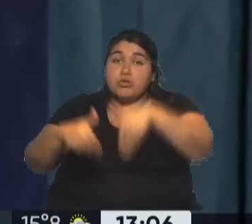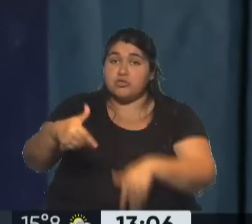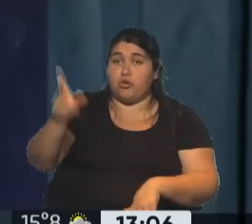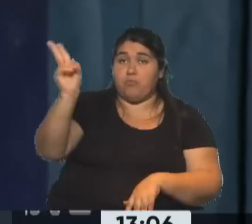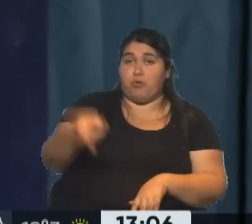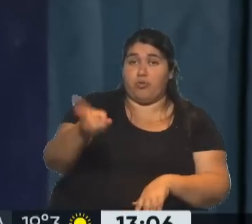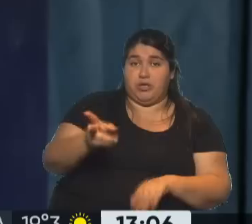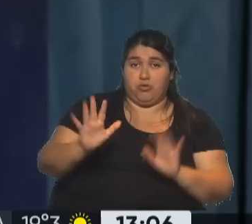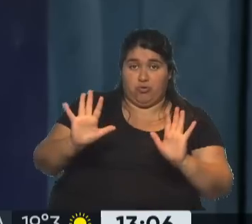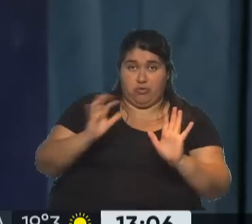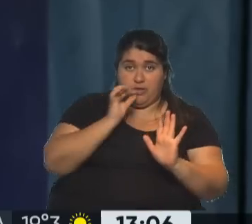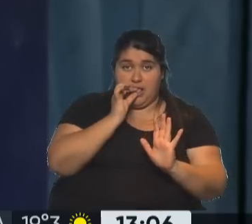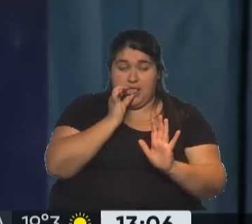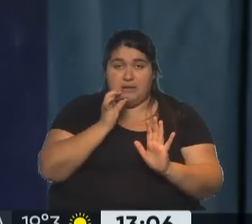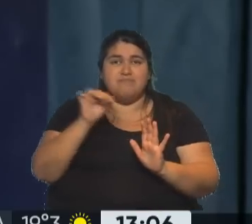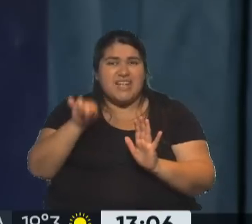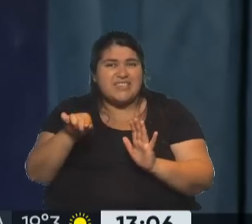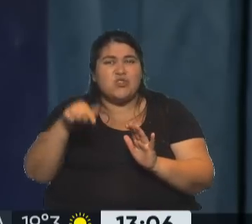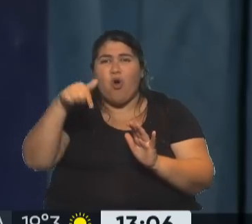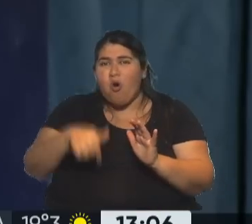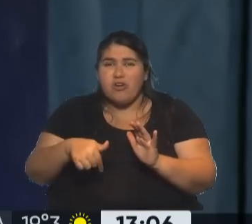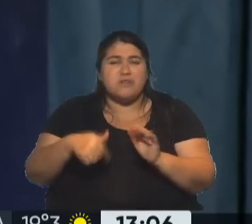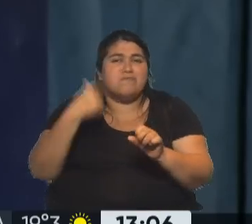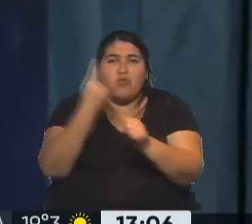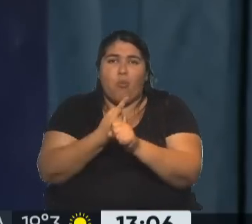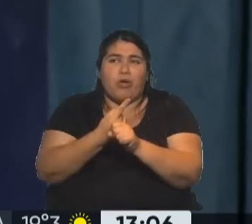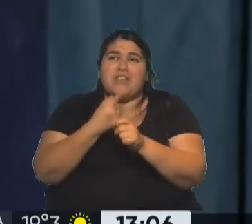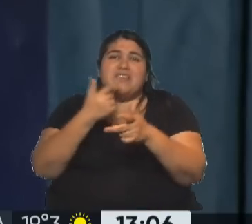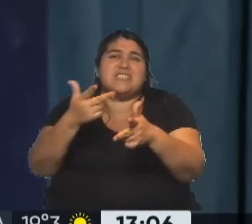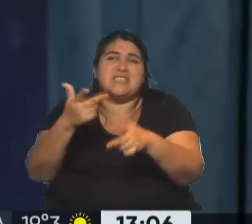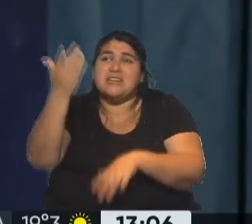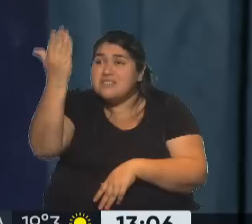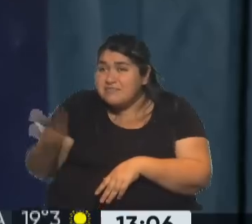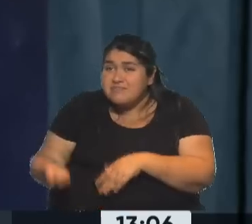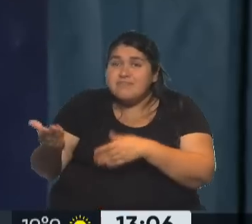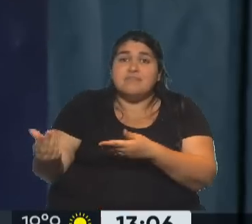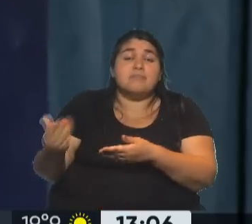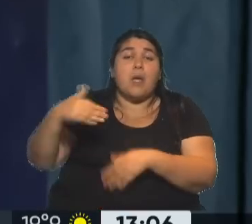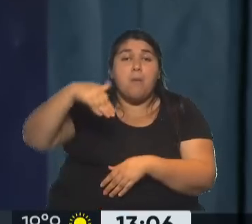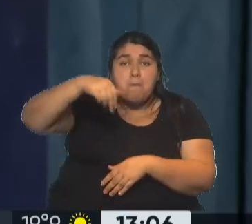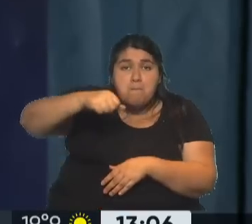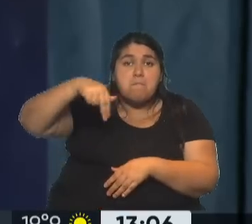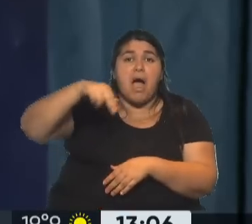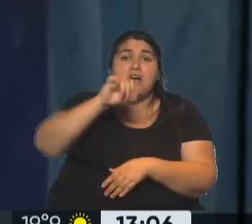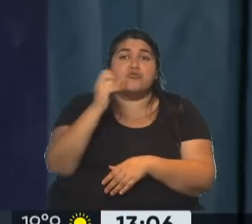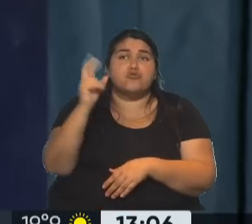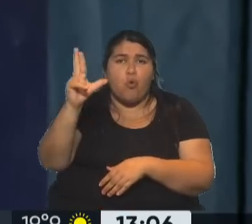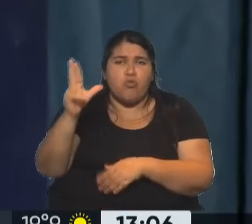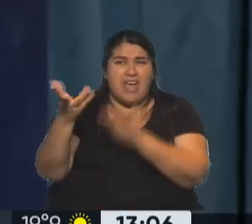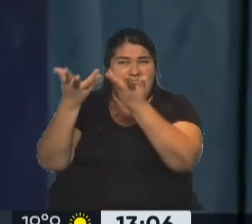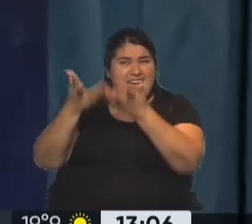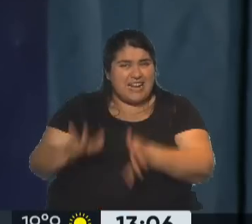decir, que nadie puede hoy argumentar que el doctor Juan Mansur hizo este